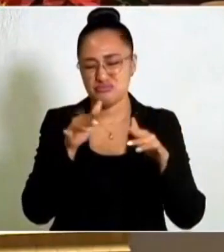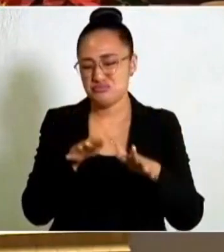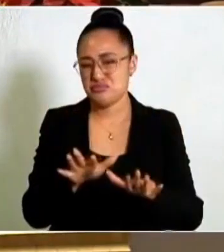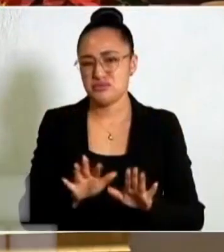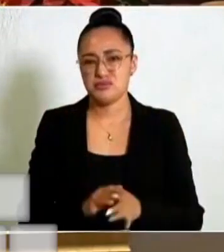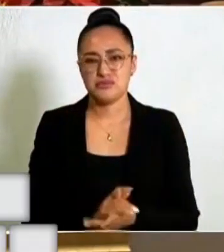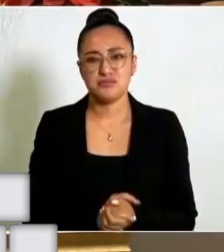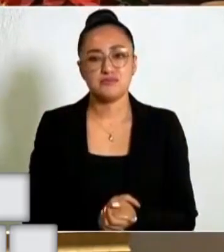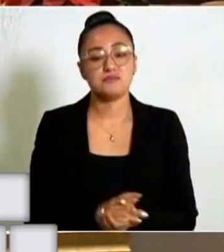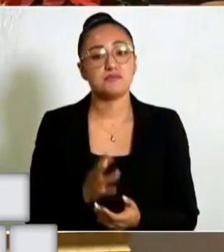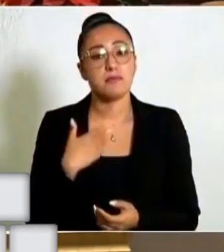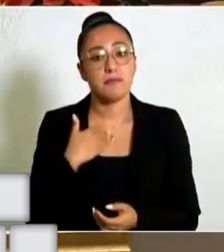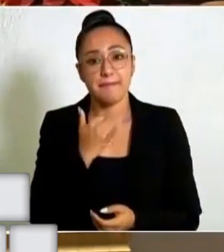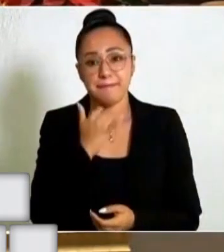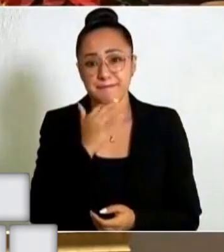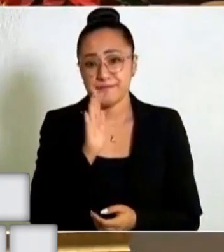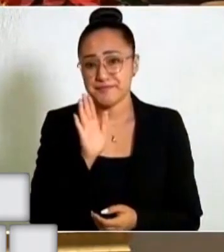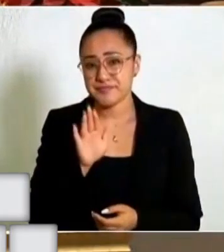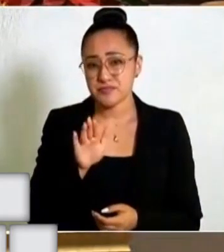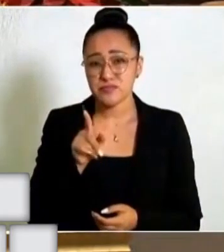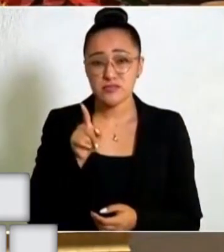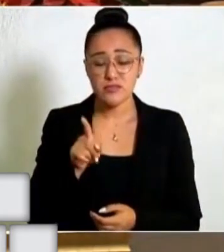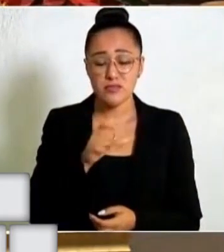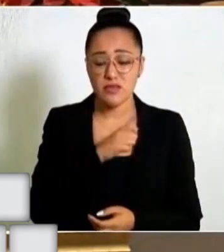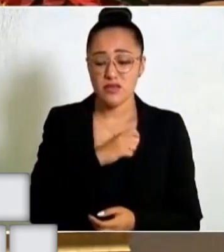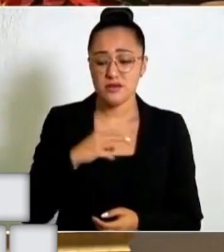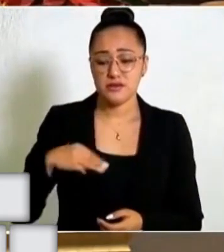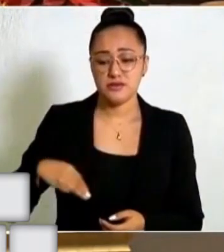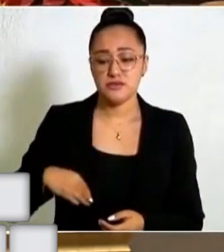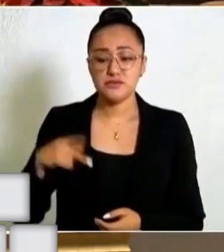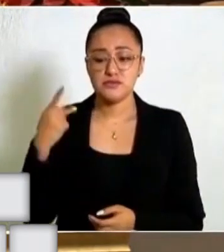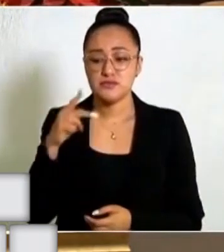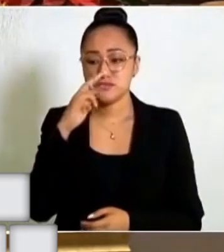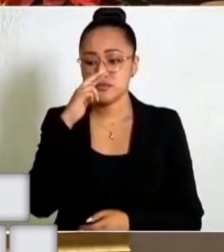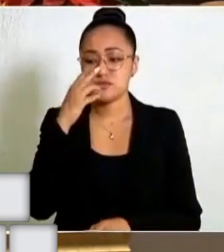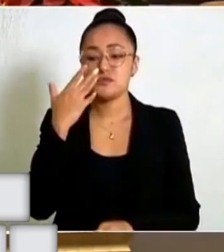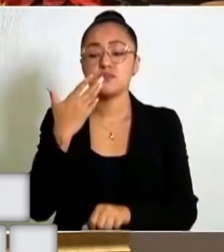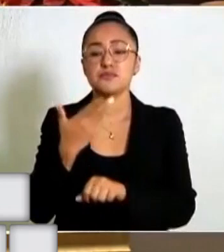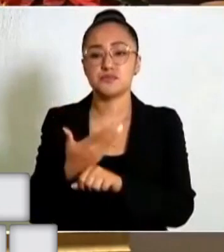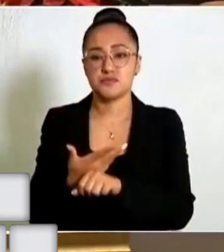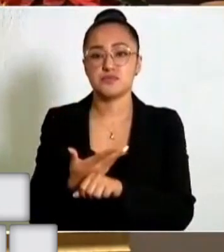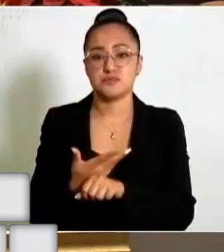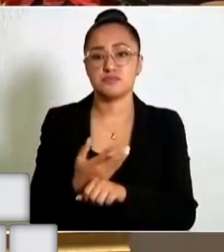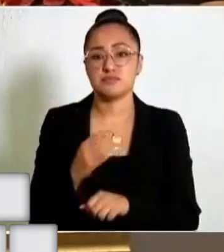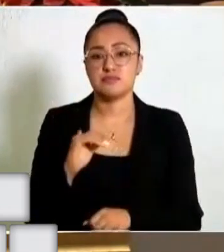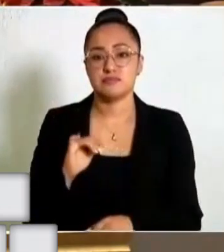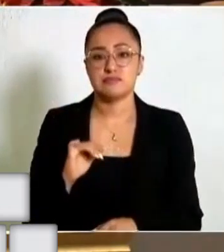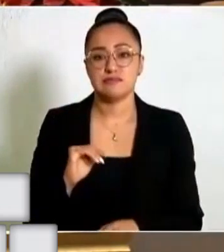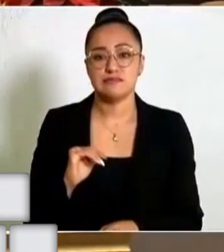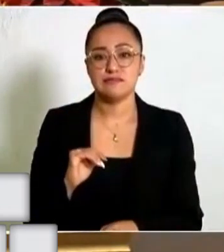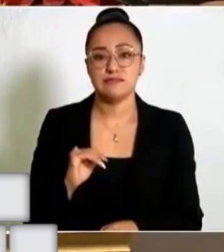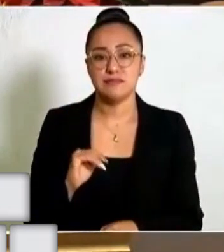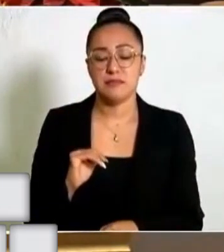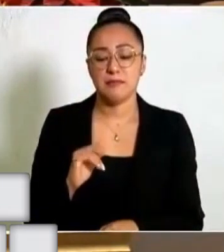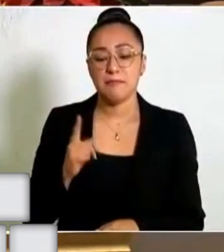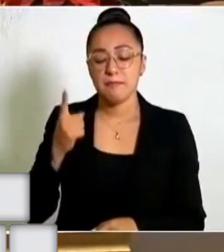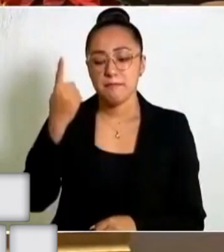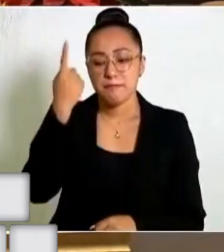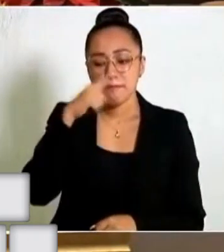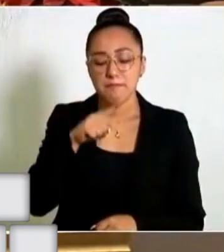llamo al ayuntamiento a asumir su responsabilidad para